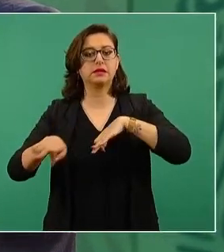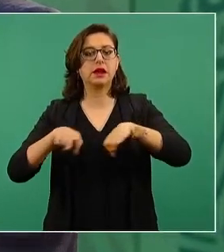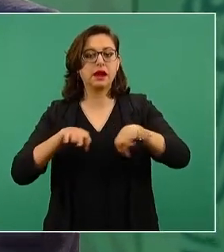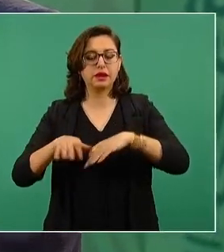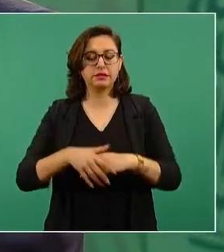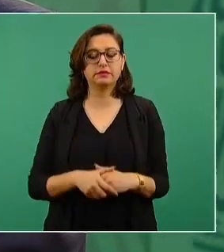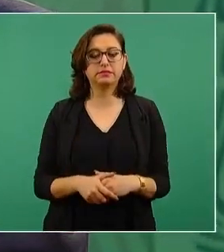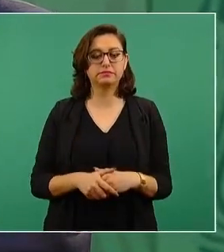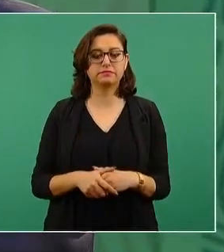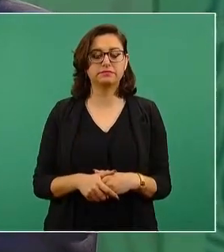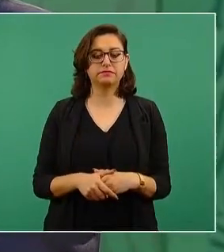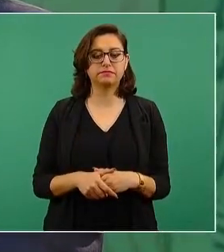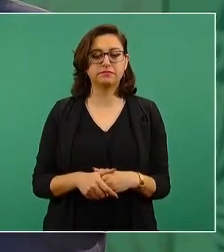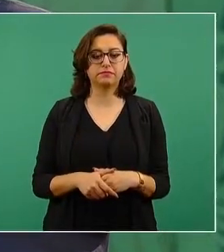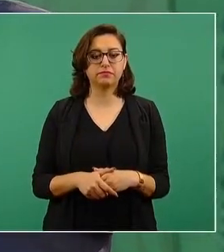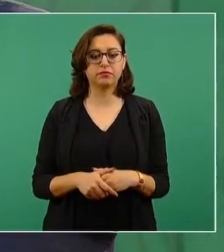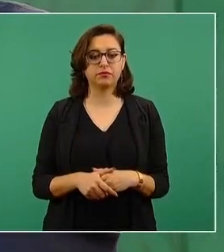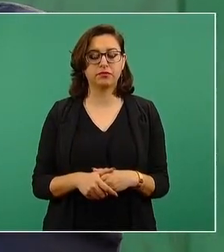aproximadamente.